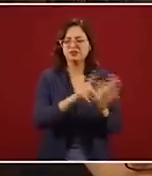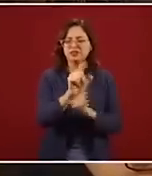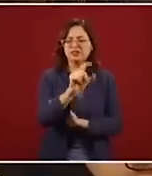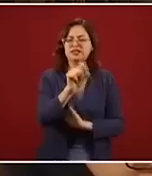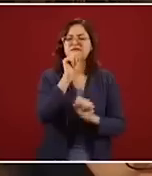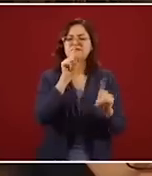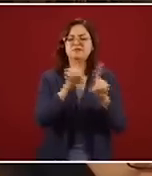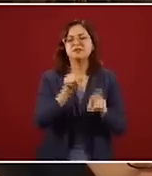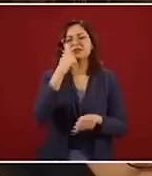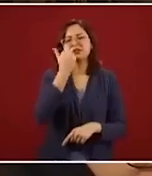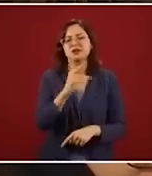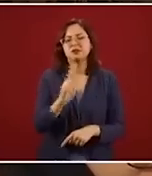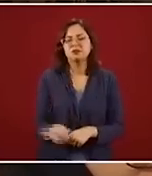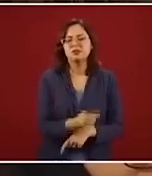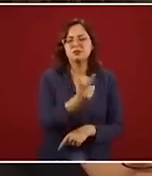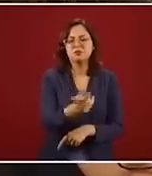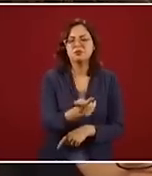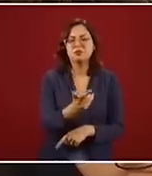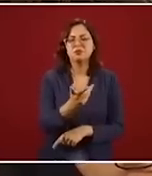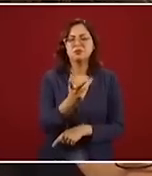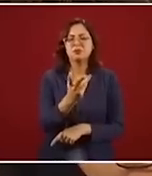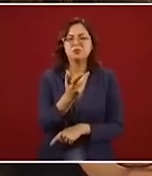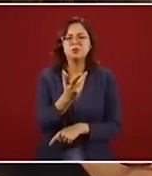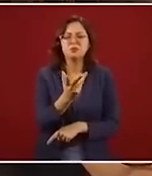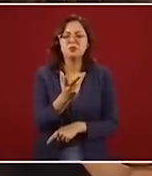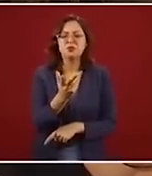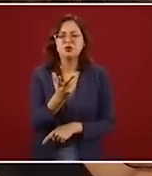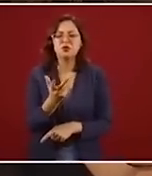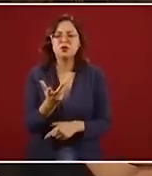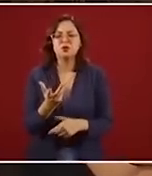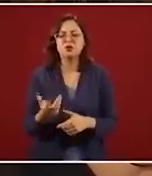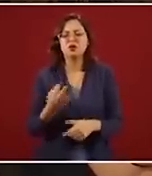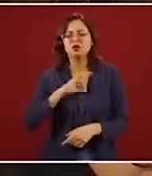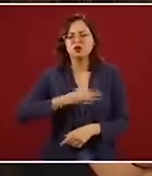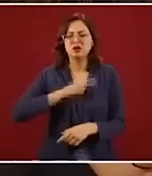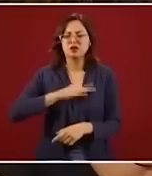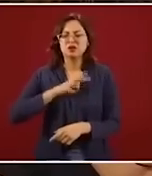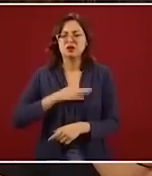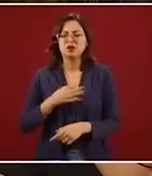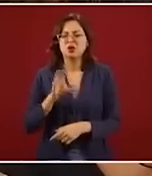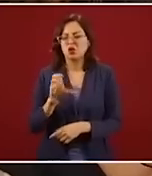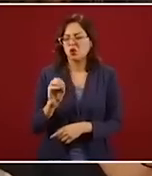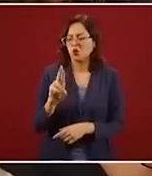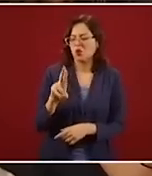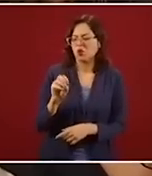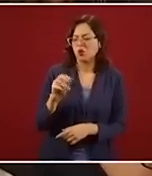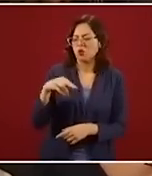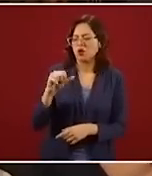le quiero preguntar, dice que la llegada del nuevo coronavirus es inevitable.